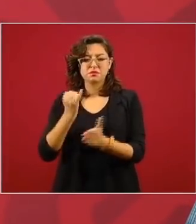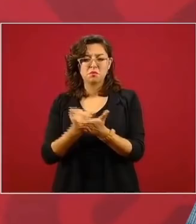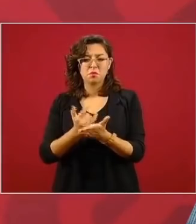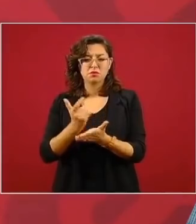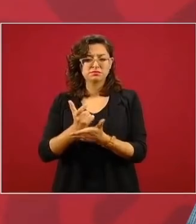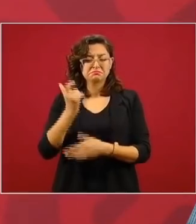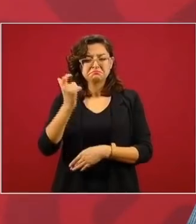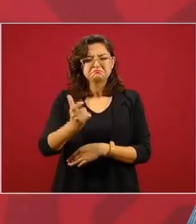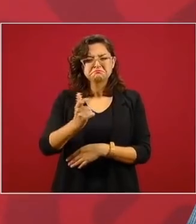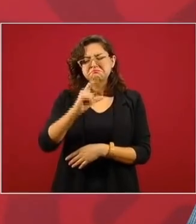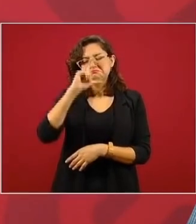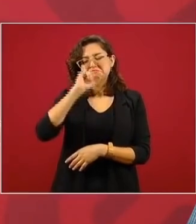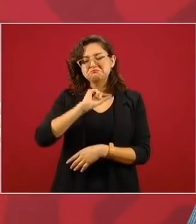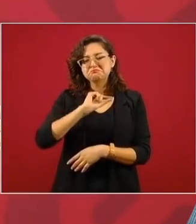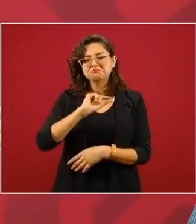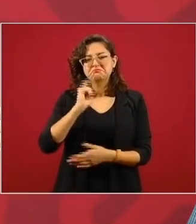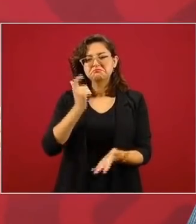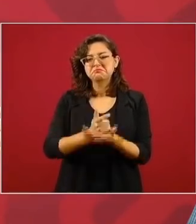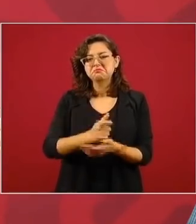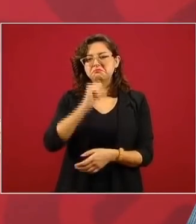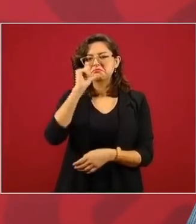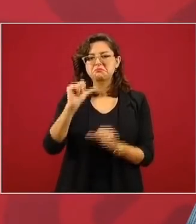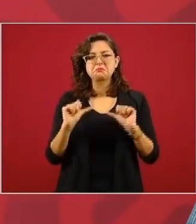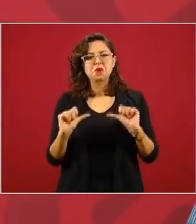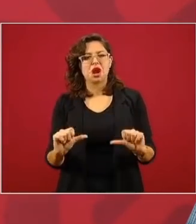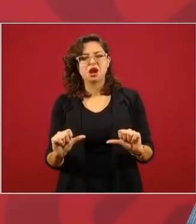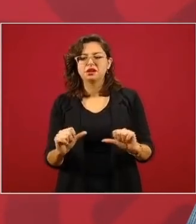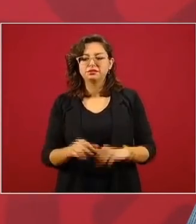completo los impuestos. A veces no pagaban nada.